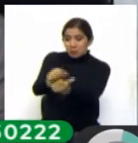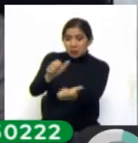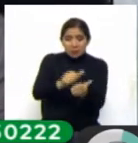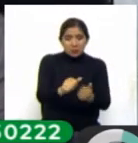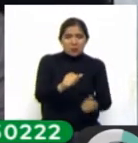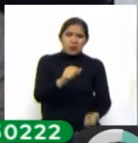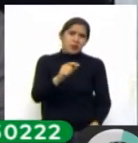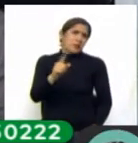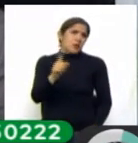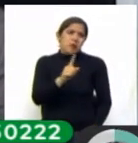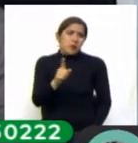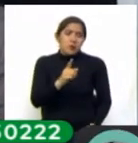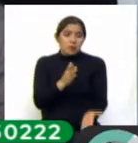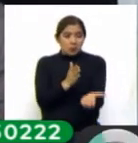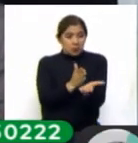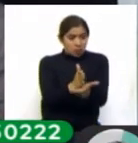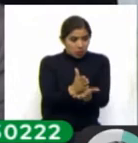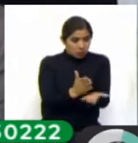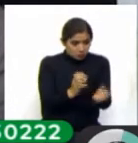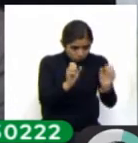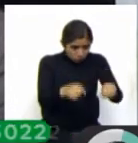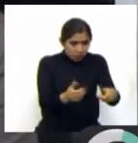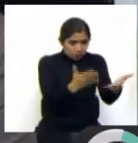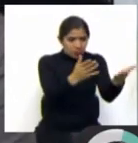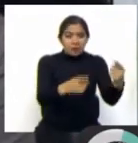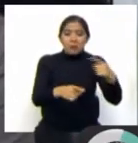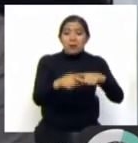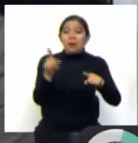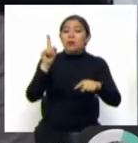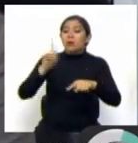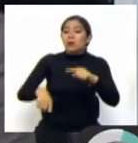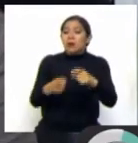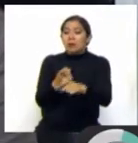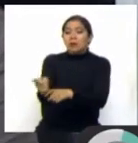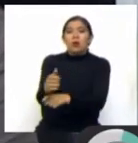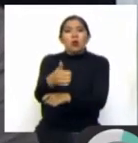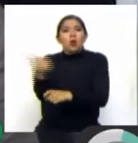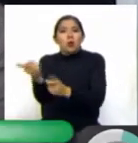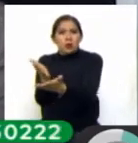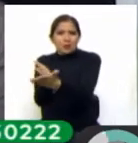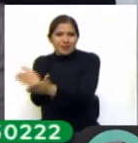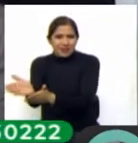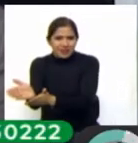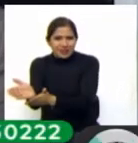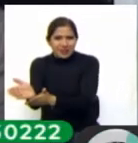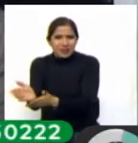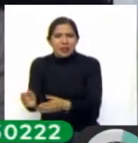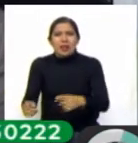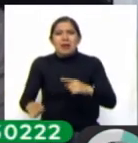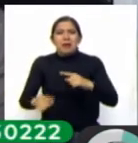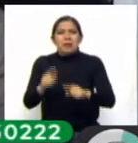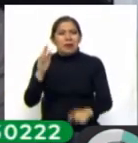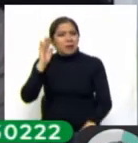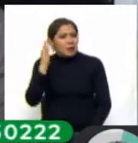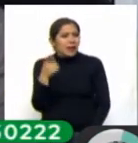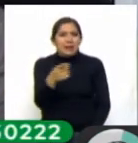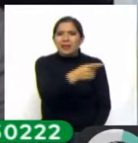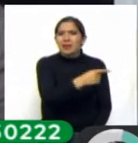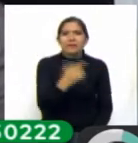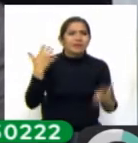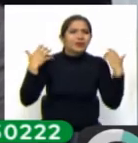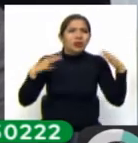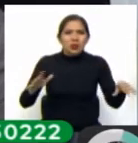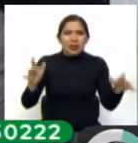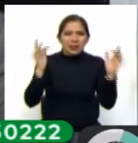irrumpa el derecho de terceras personas, pero esto no tiene cabida en voluntades que no quieren escuchar.